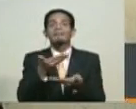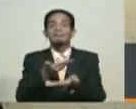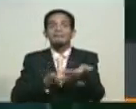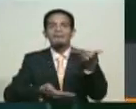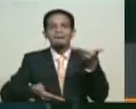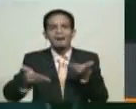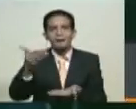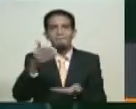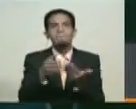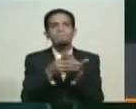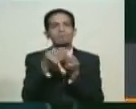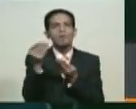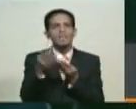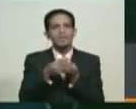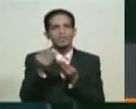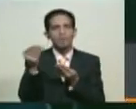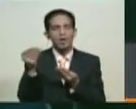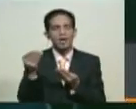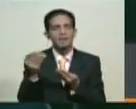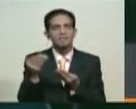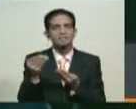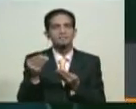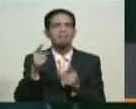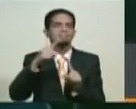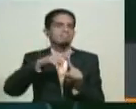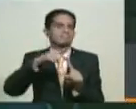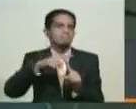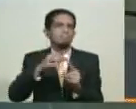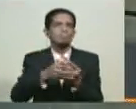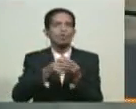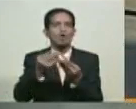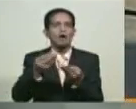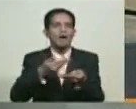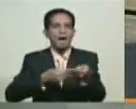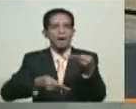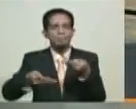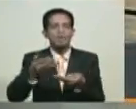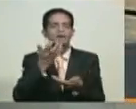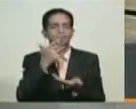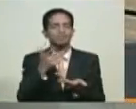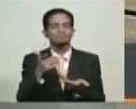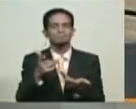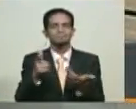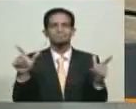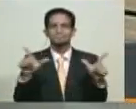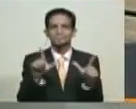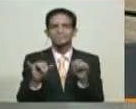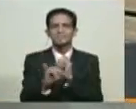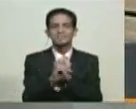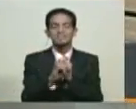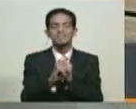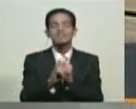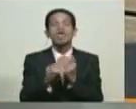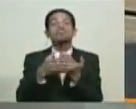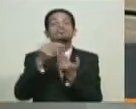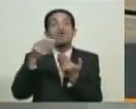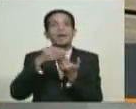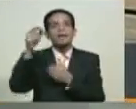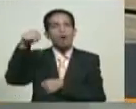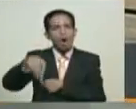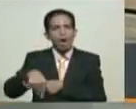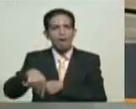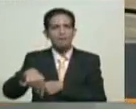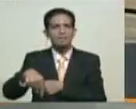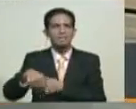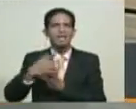exterior, ni en tipos de cambio criminales como Dollar Today, ni en ninguno otro, responden